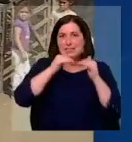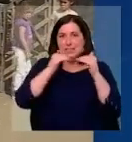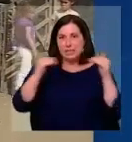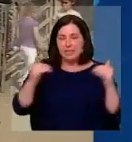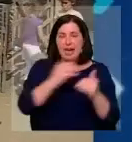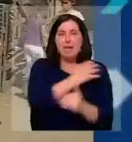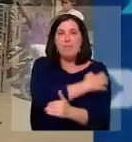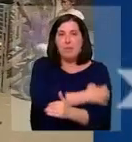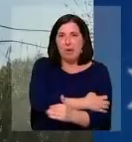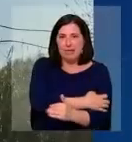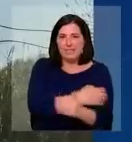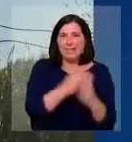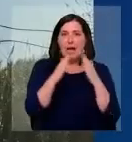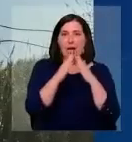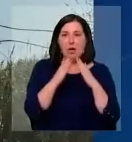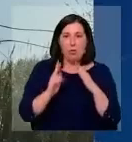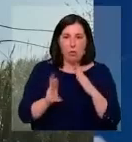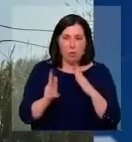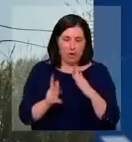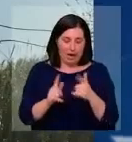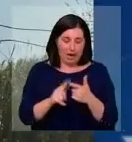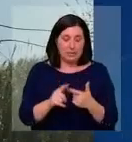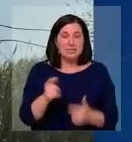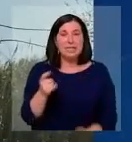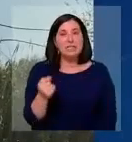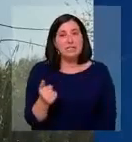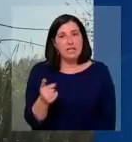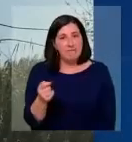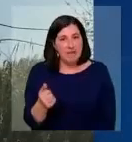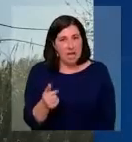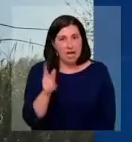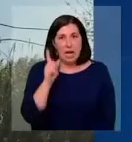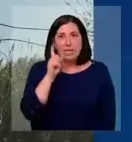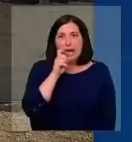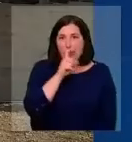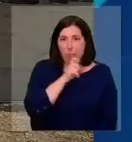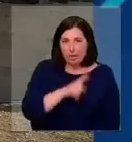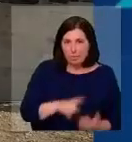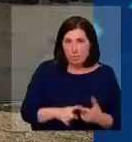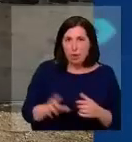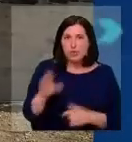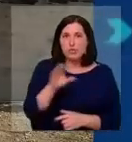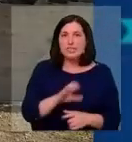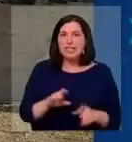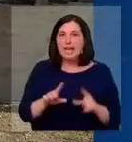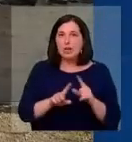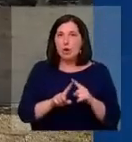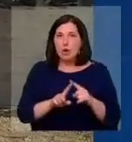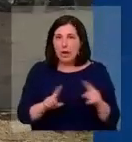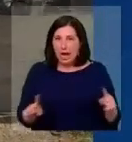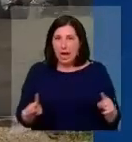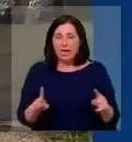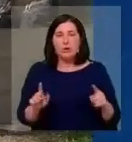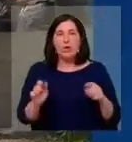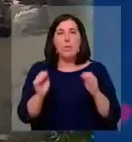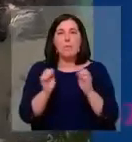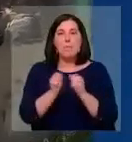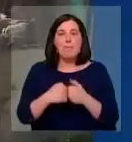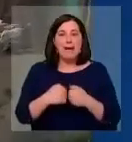hogares. De hecho, Rivera, Tacuarembó, Cerro Largo, Paysandú, Salto, son los departamentos que